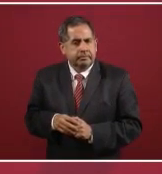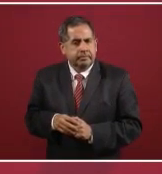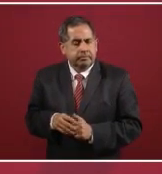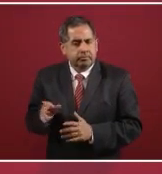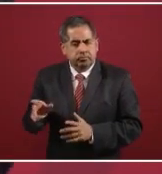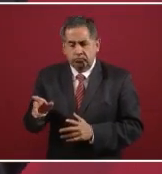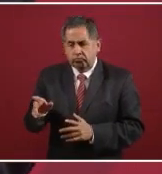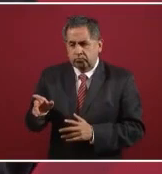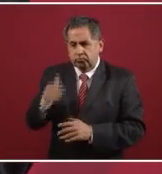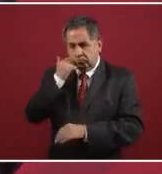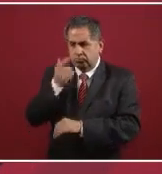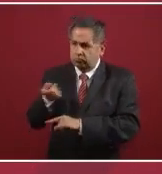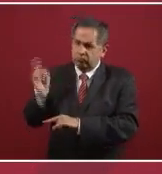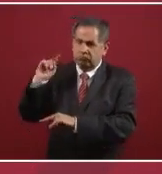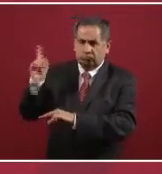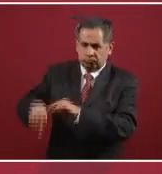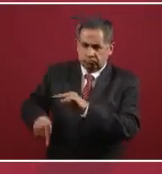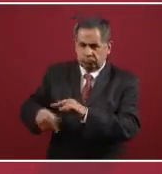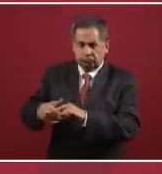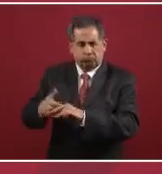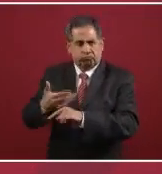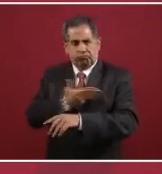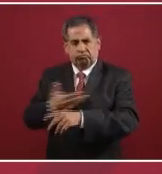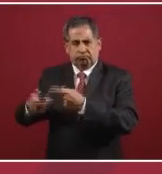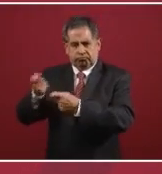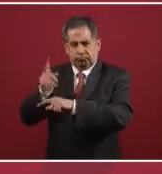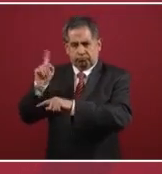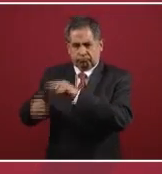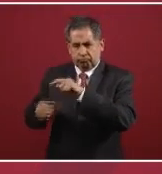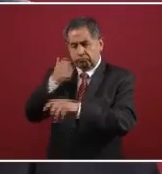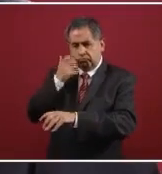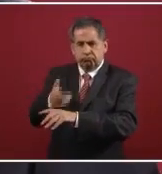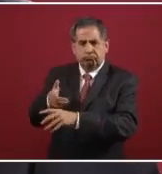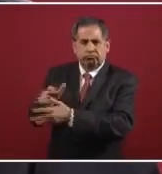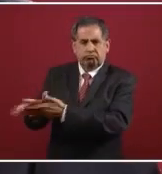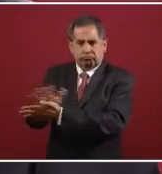no solo derrocar, sino destruir.